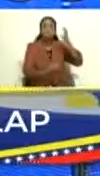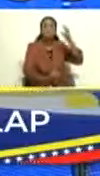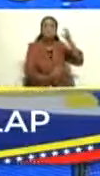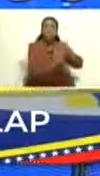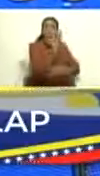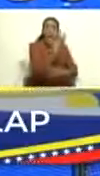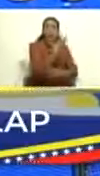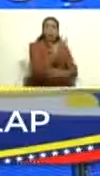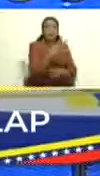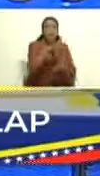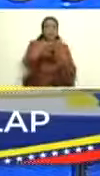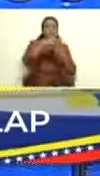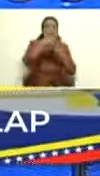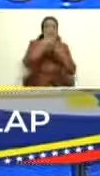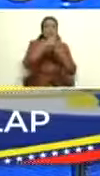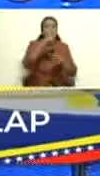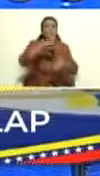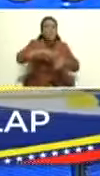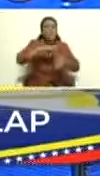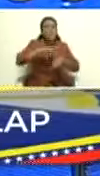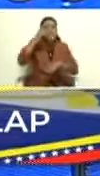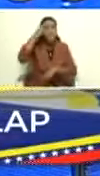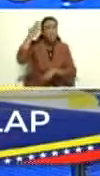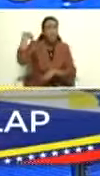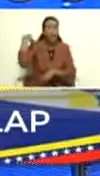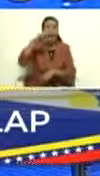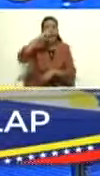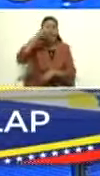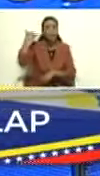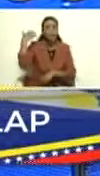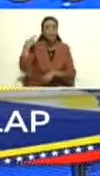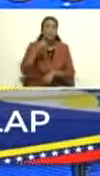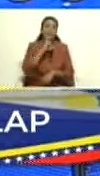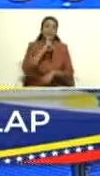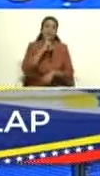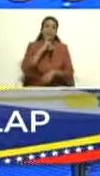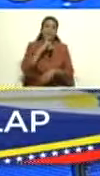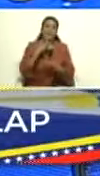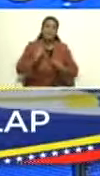ha sufrido en siglos.